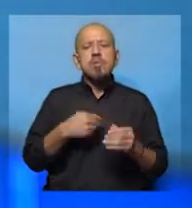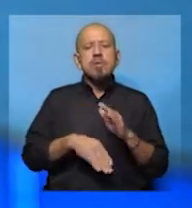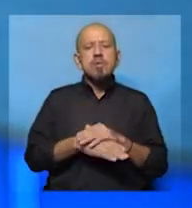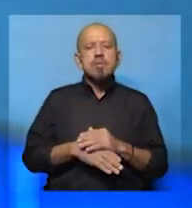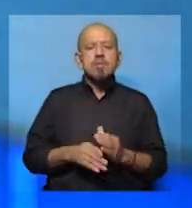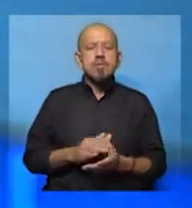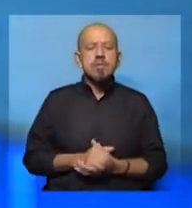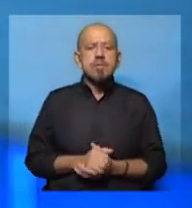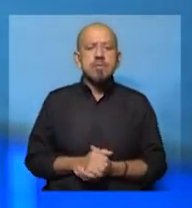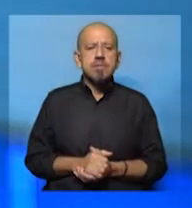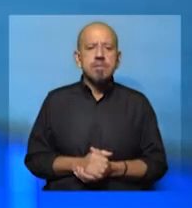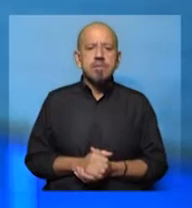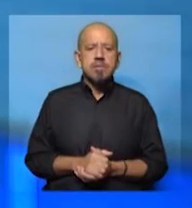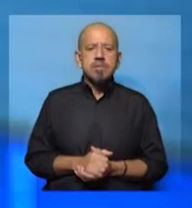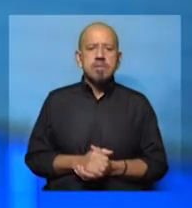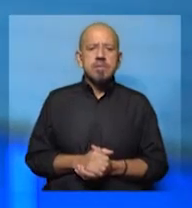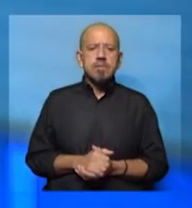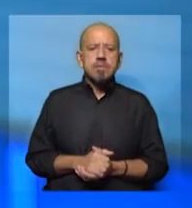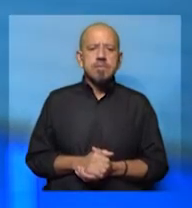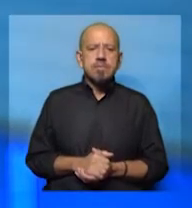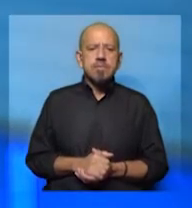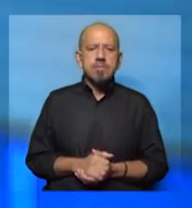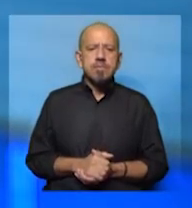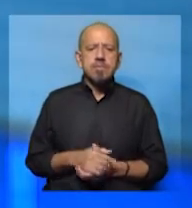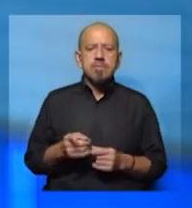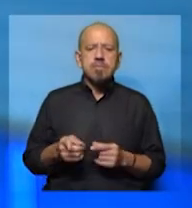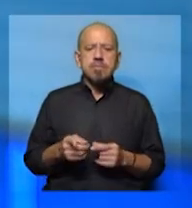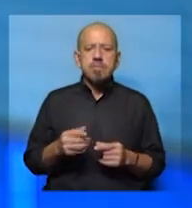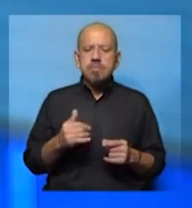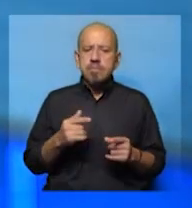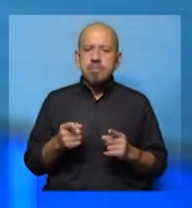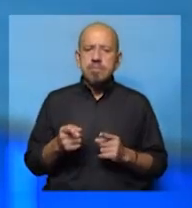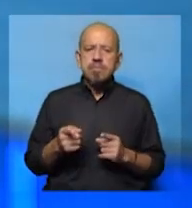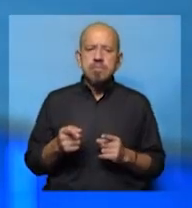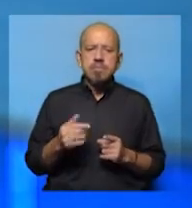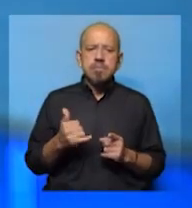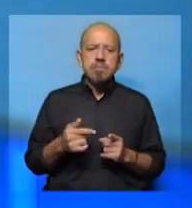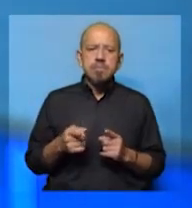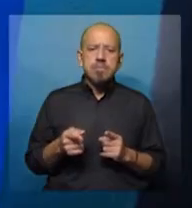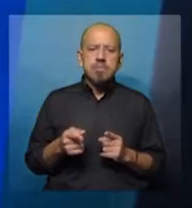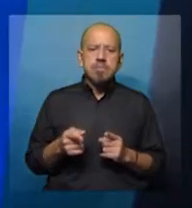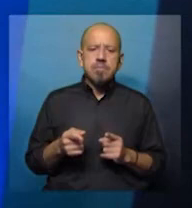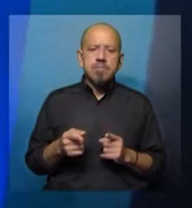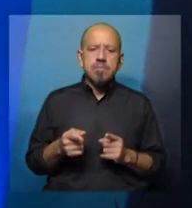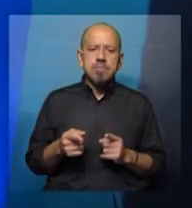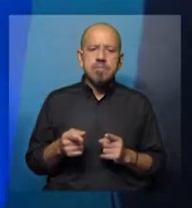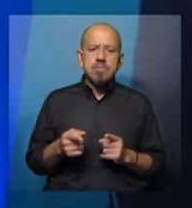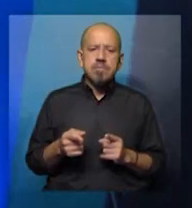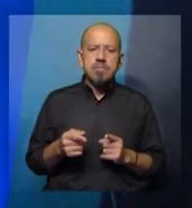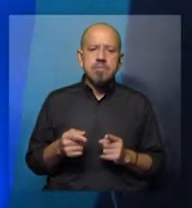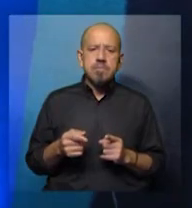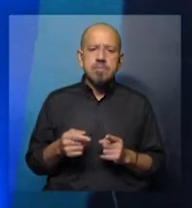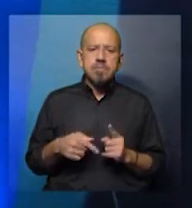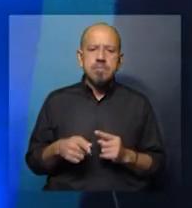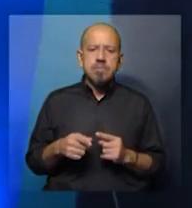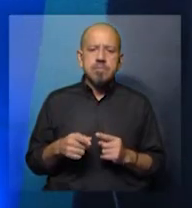Y sobre todo porque e ella tiene un todos tenemos nuestras nuestros